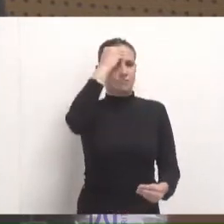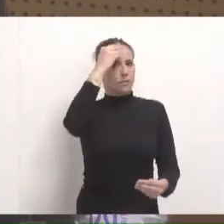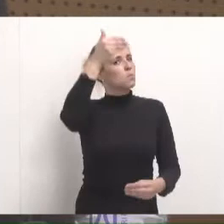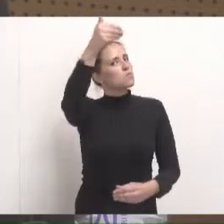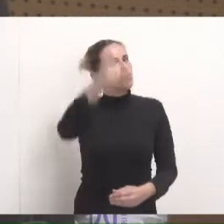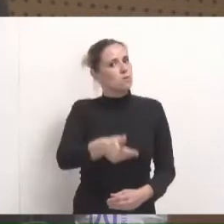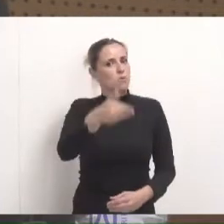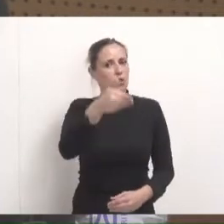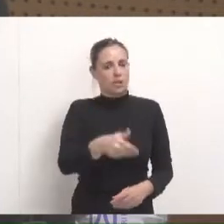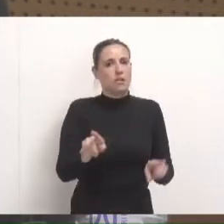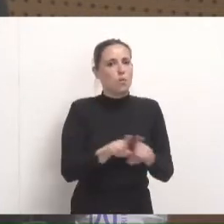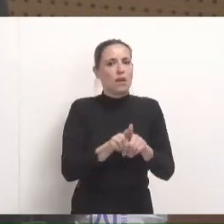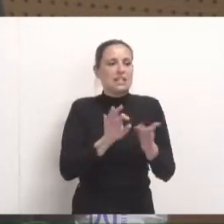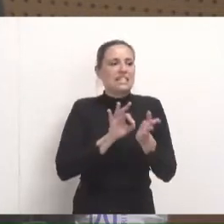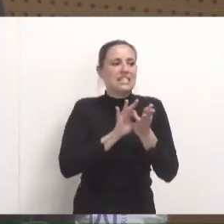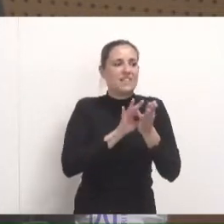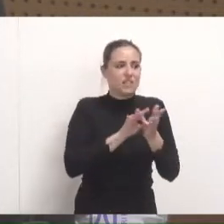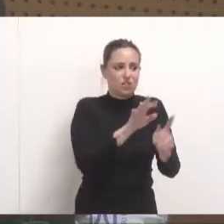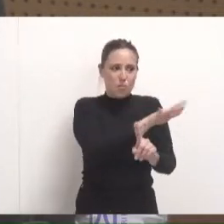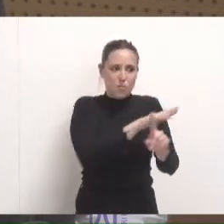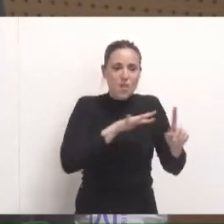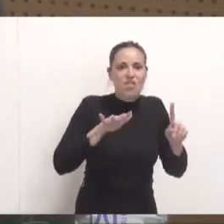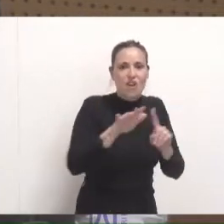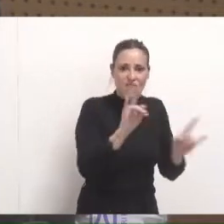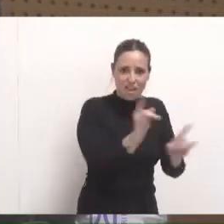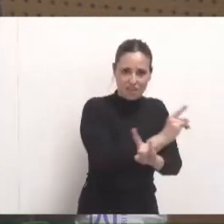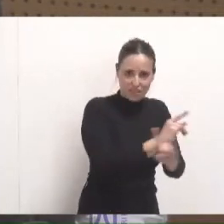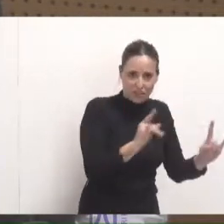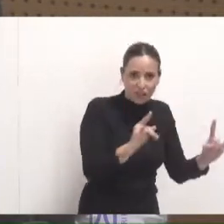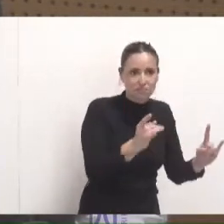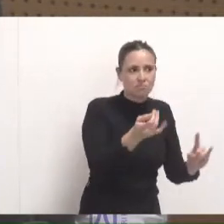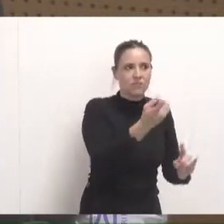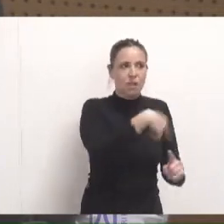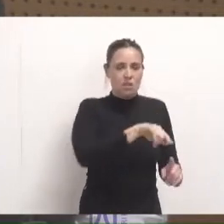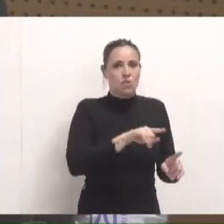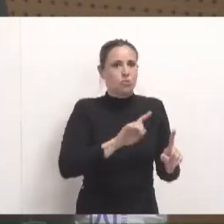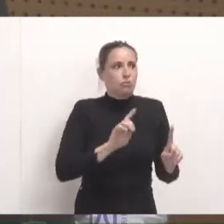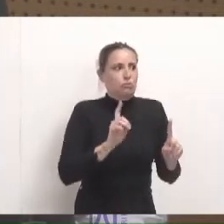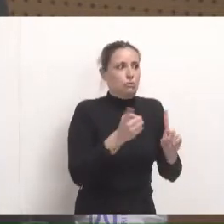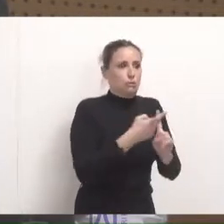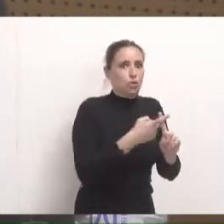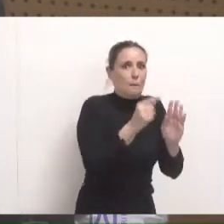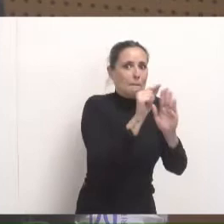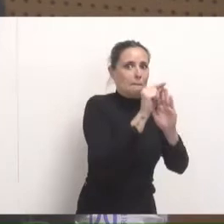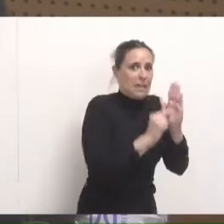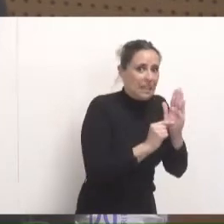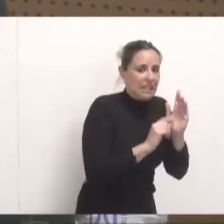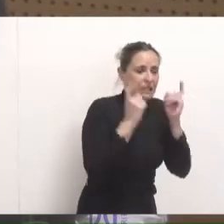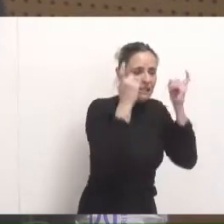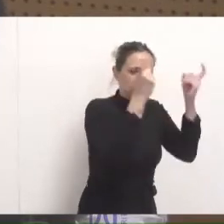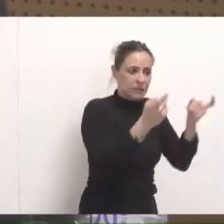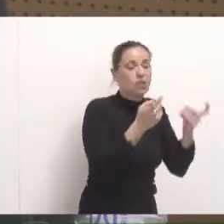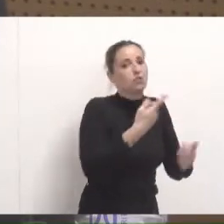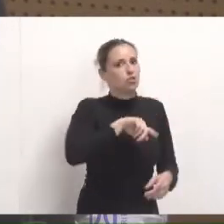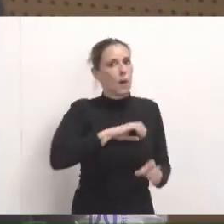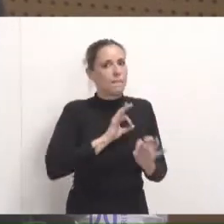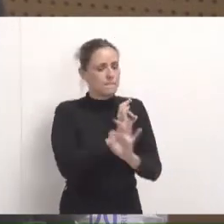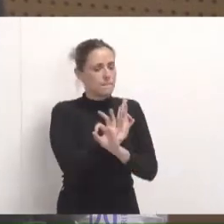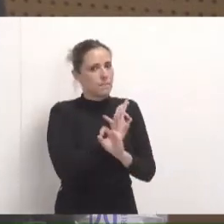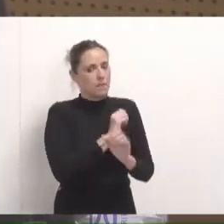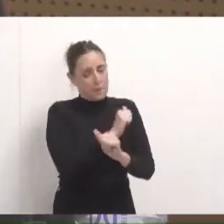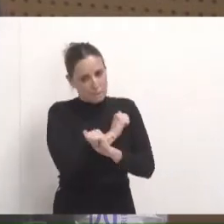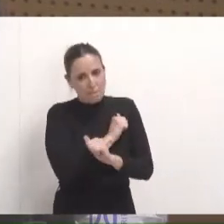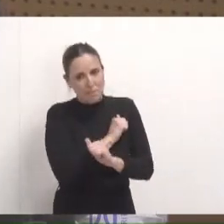ambiente bueno, pues están adoptando medidas y esperamos que sean muy diligentes y muy eficientes en esta